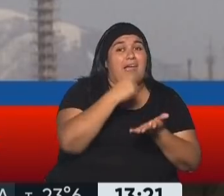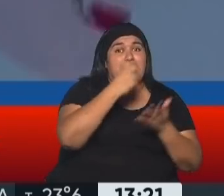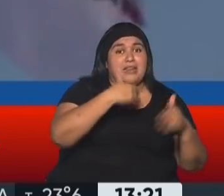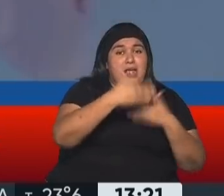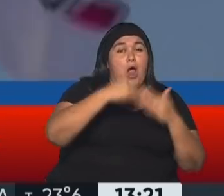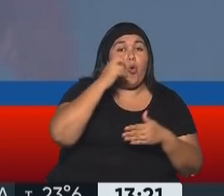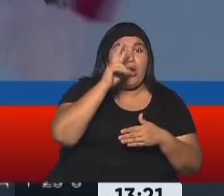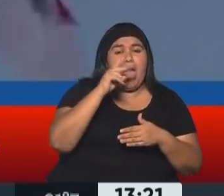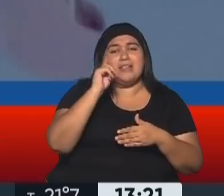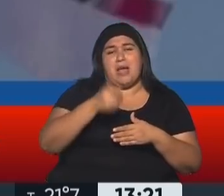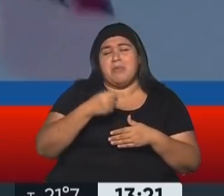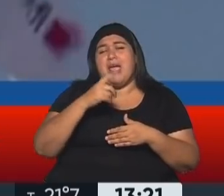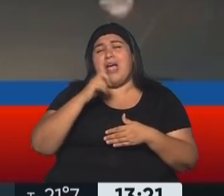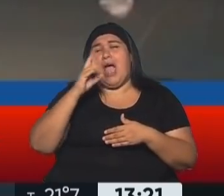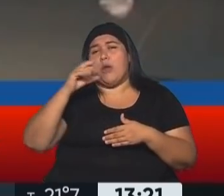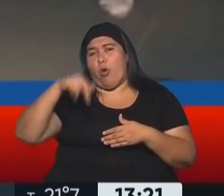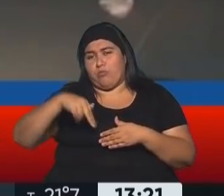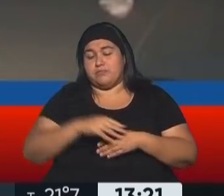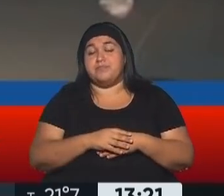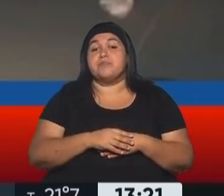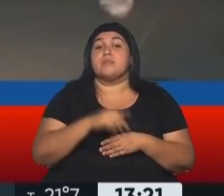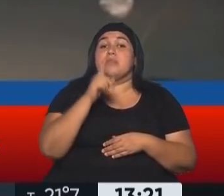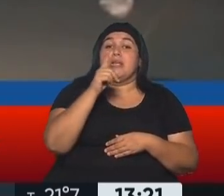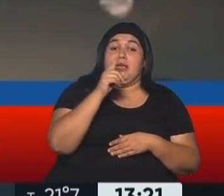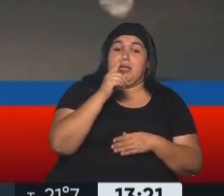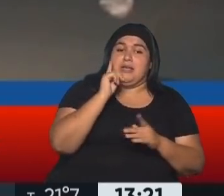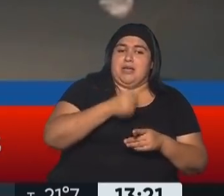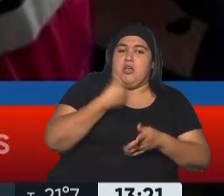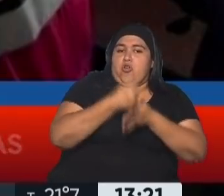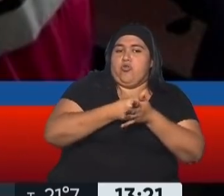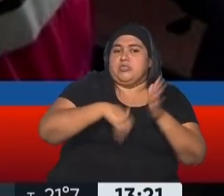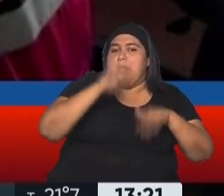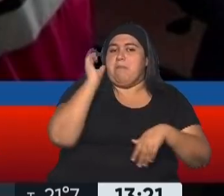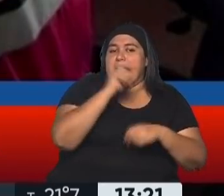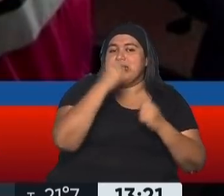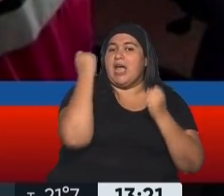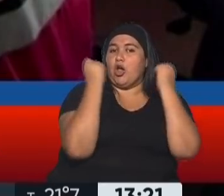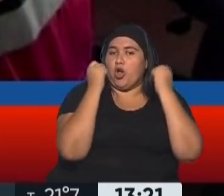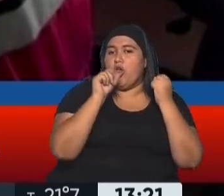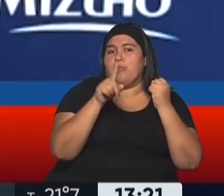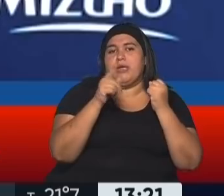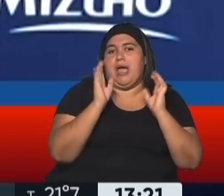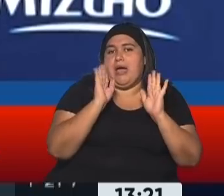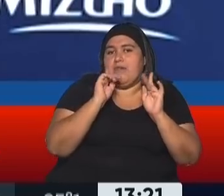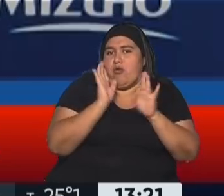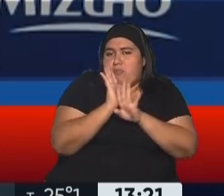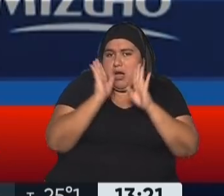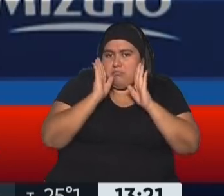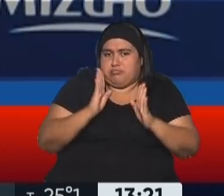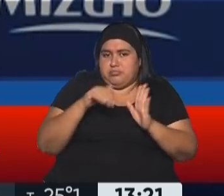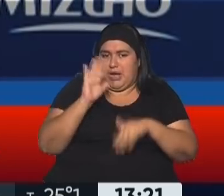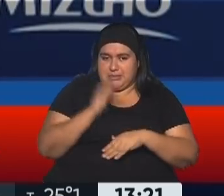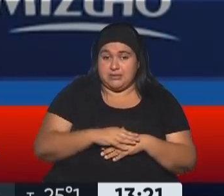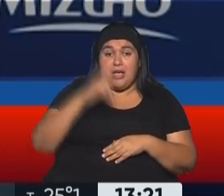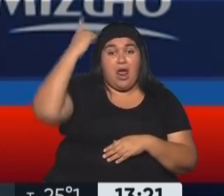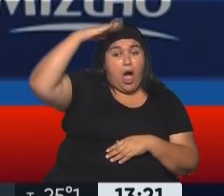carbón. Rusia, por su parte, lucha por mantener el principal recurso de una economía muy primarizada. Saudis have